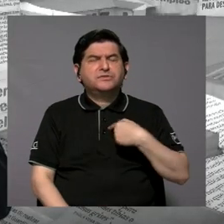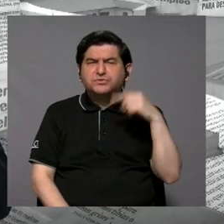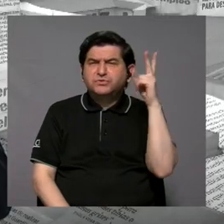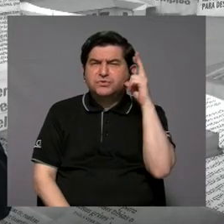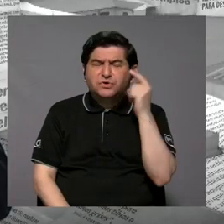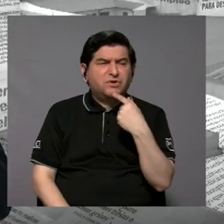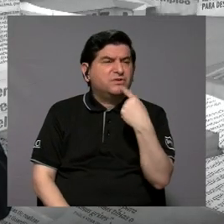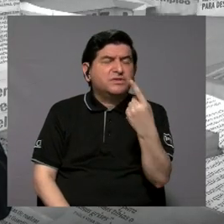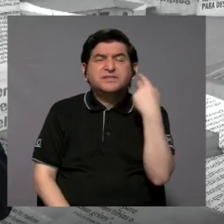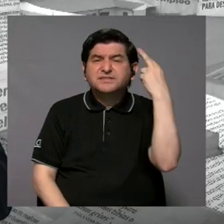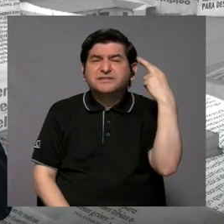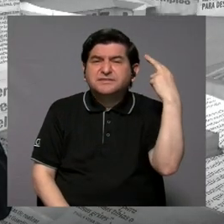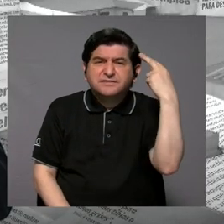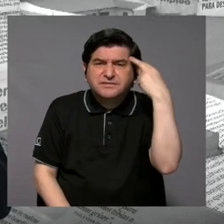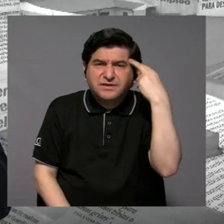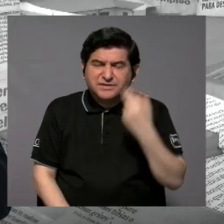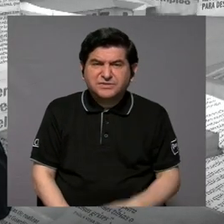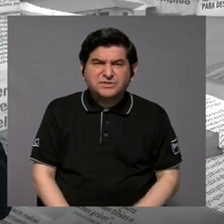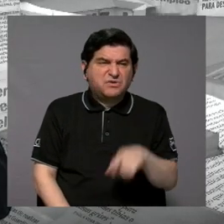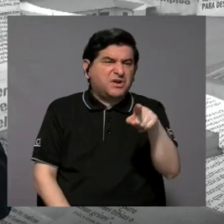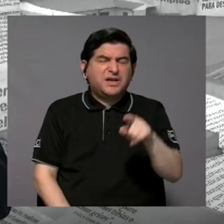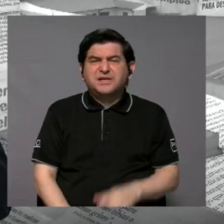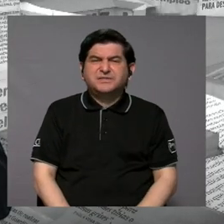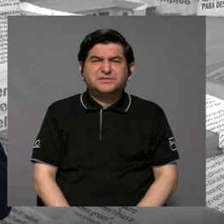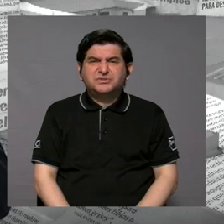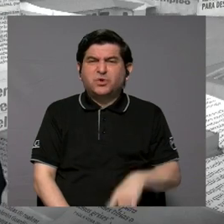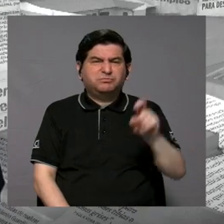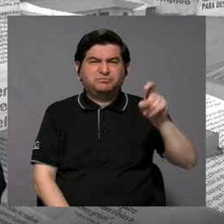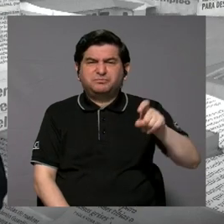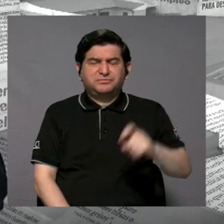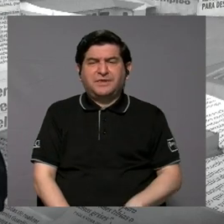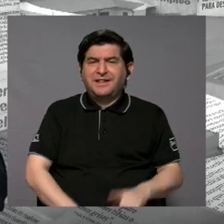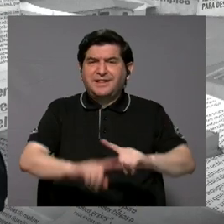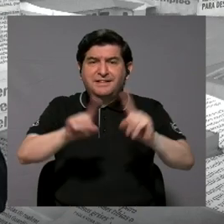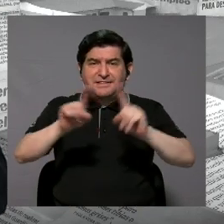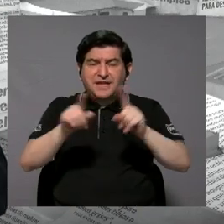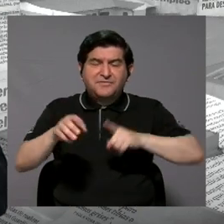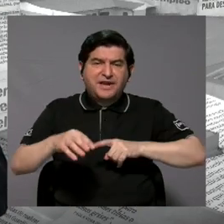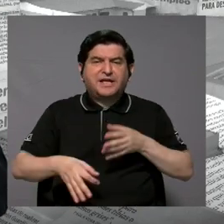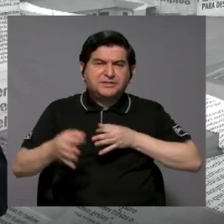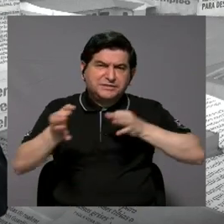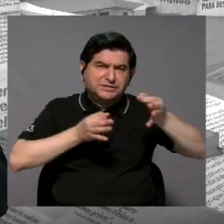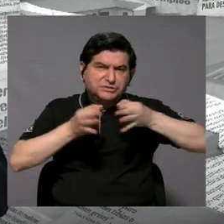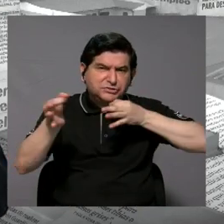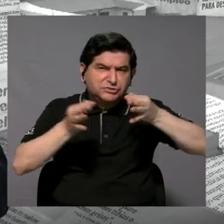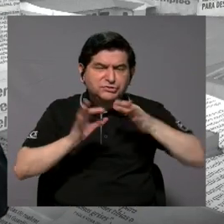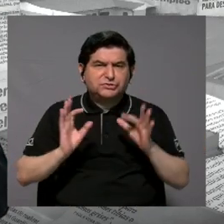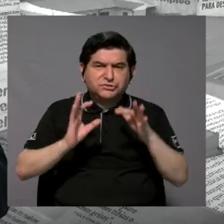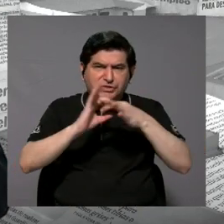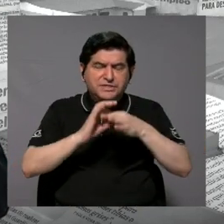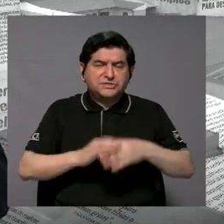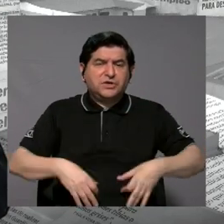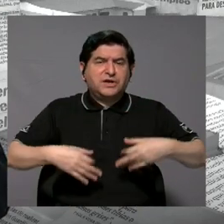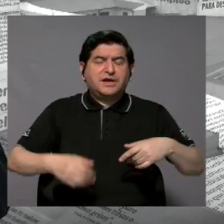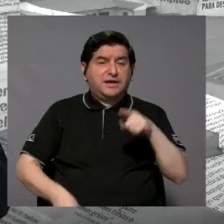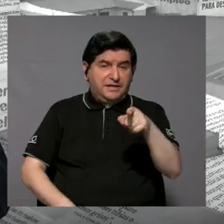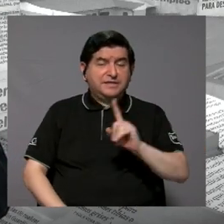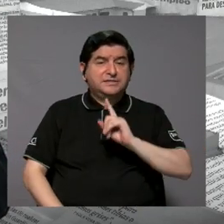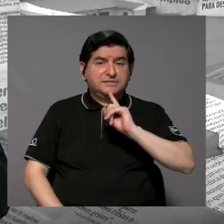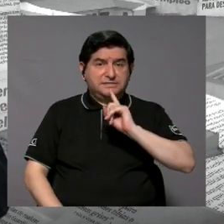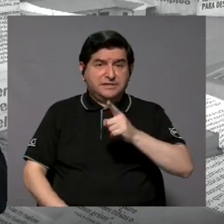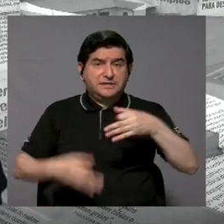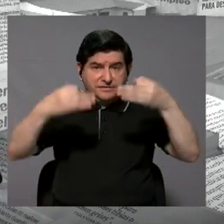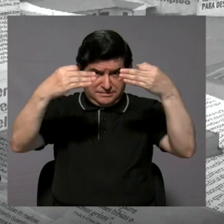escuchado justificar que esto es necesario, bueno, dar una serie de explicaciones uh-huh. en torno a esa directriz.